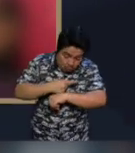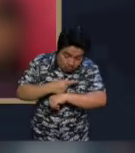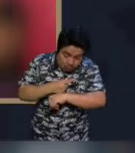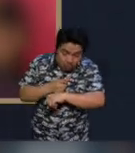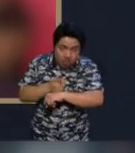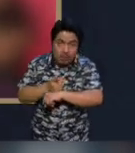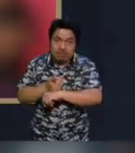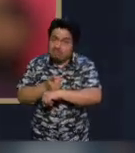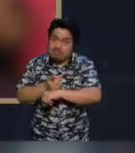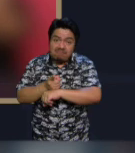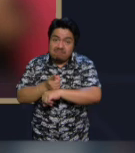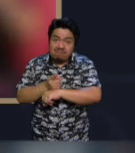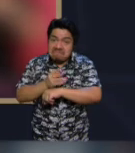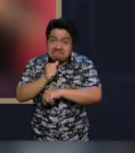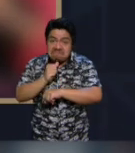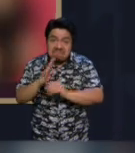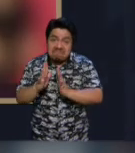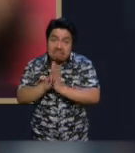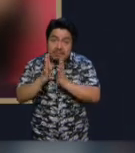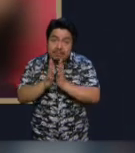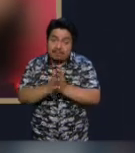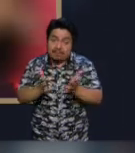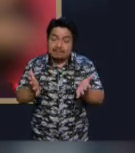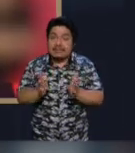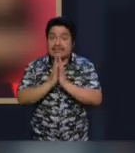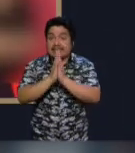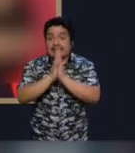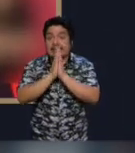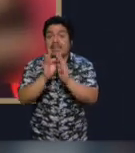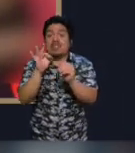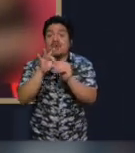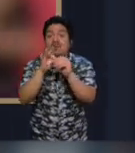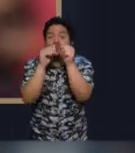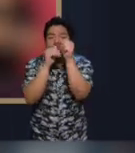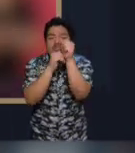y ya no se participó. Entonces, voto